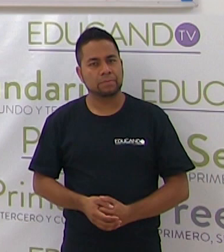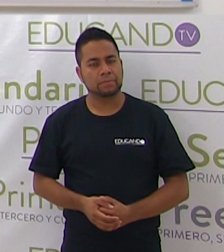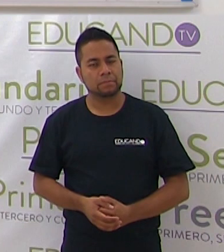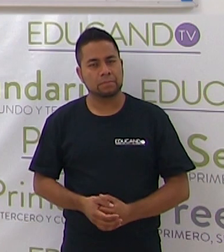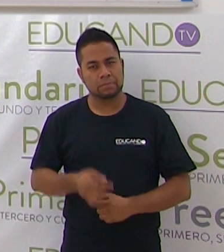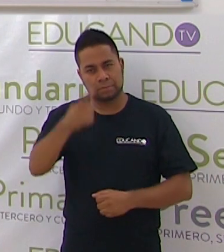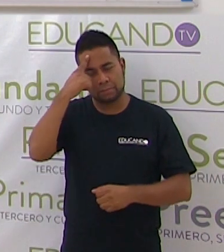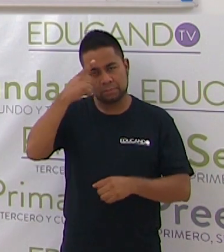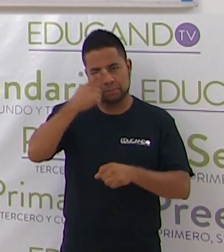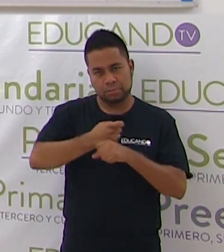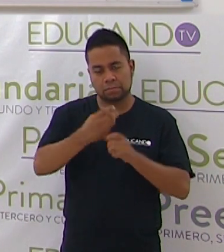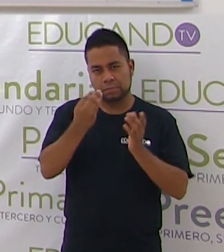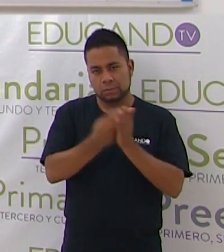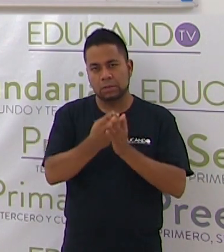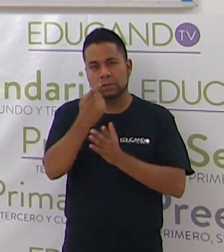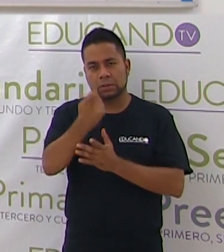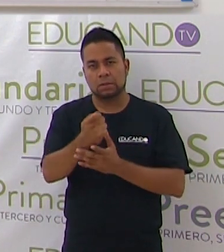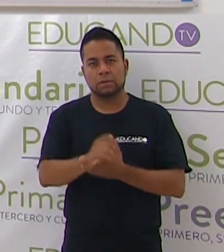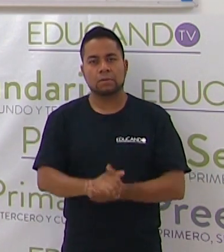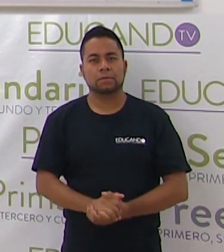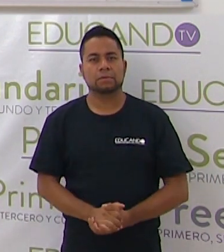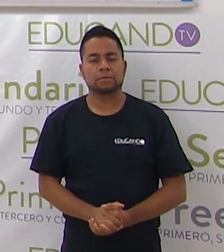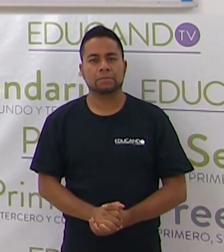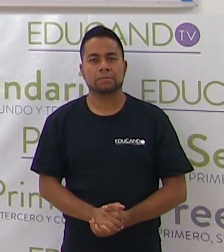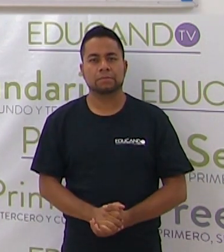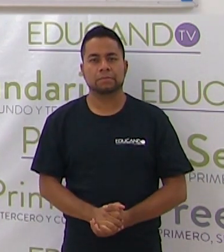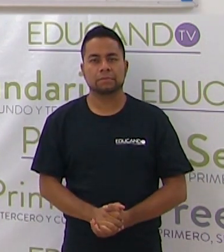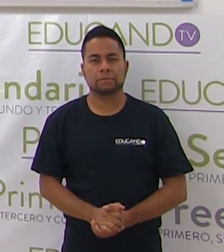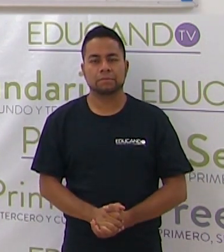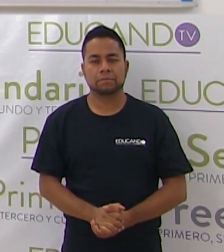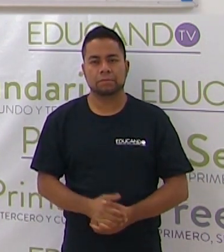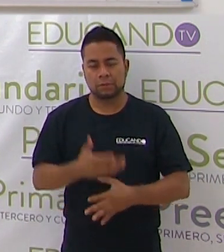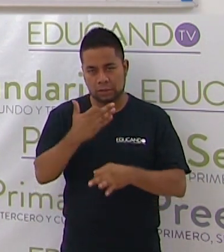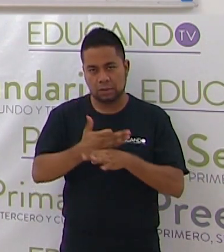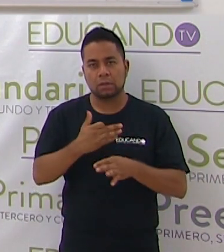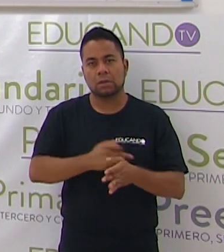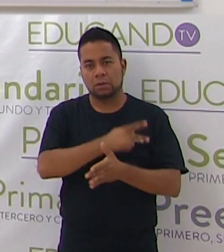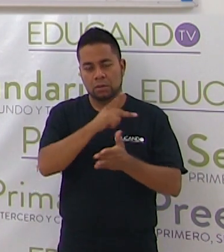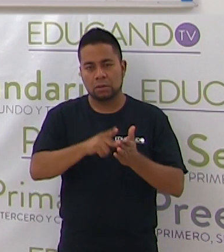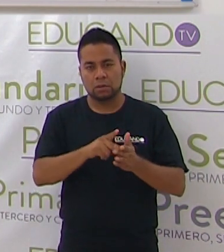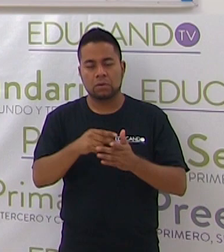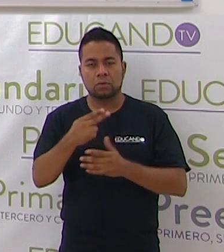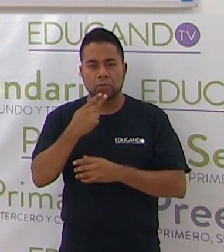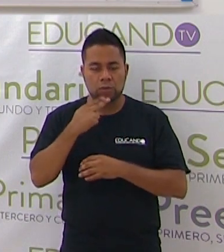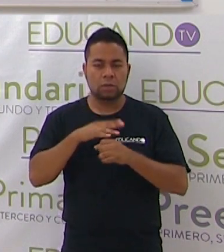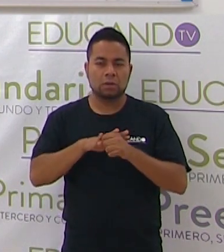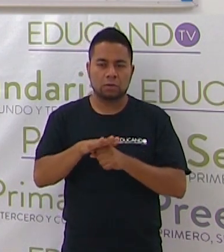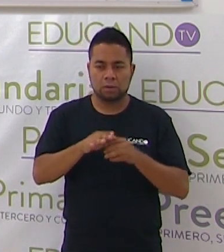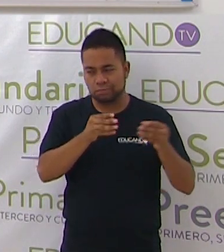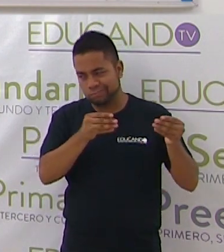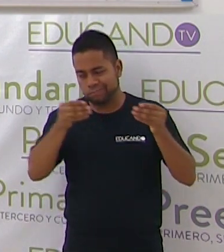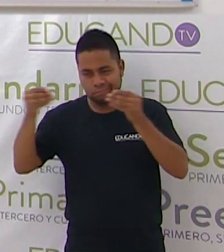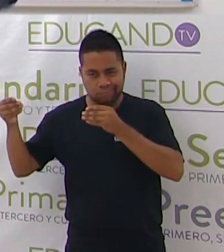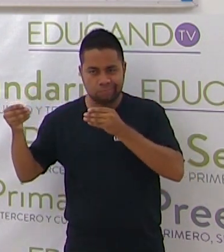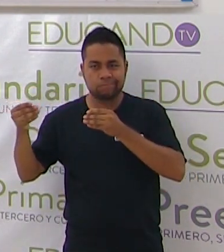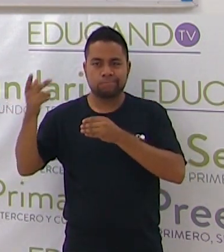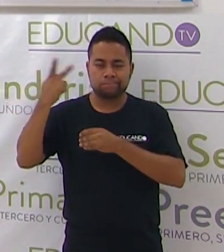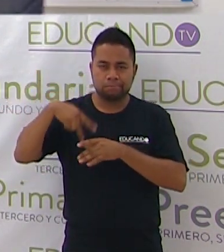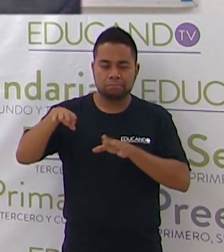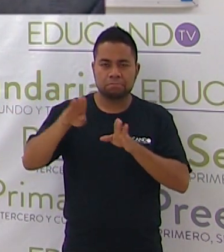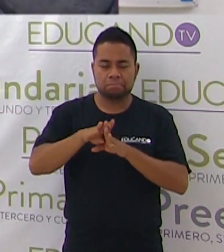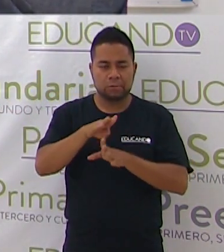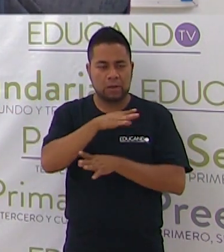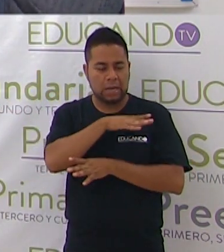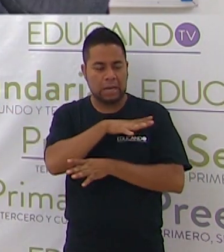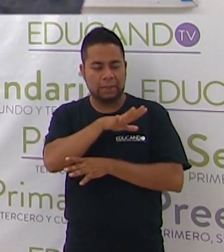la primera sesión. Ahorita vamos a volver a usar un poco de esto, pero en lo